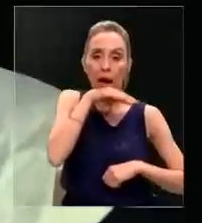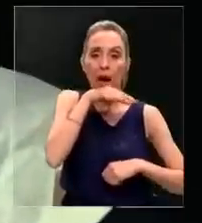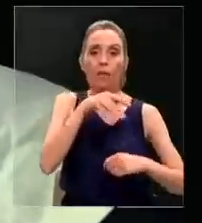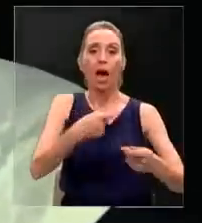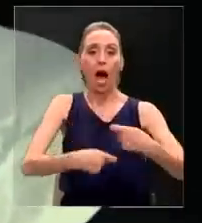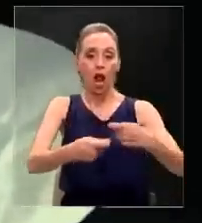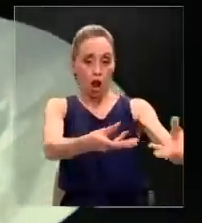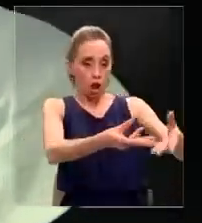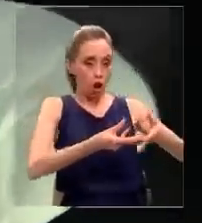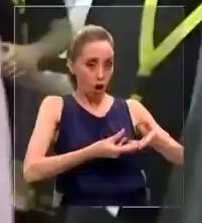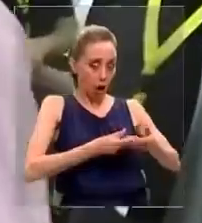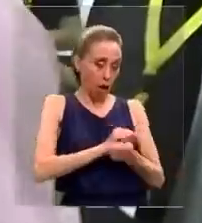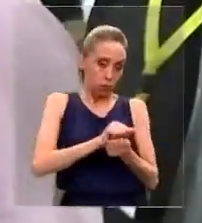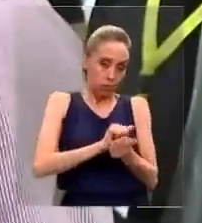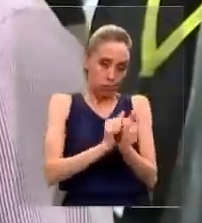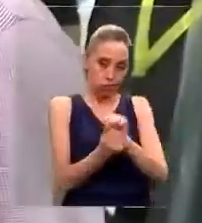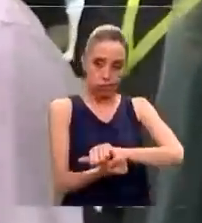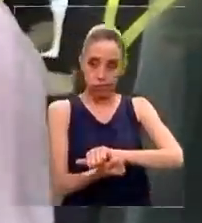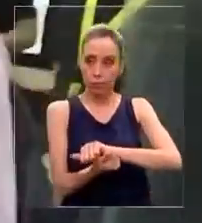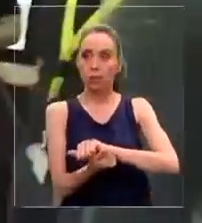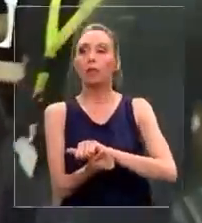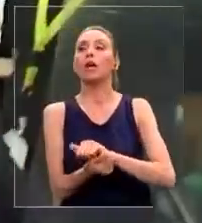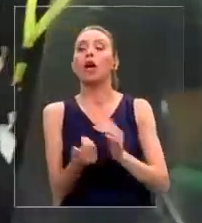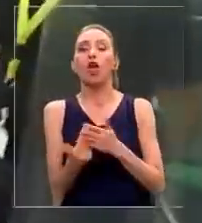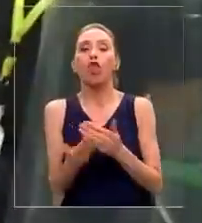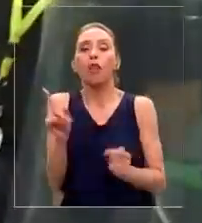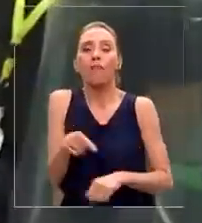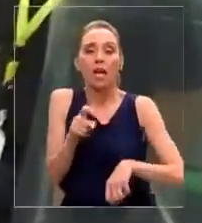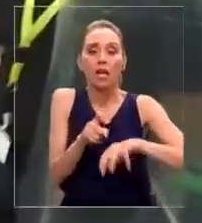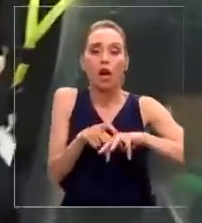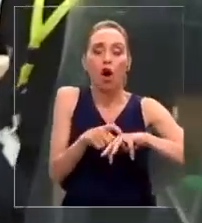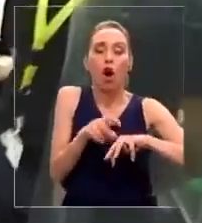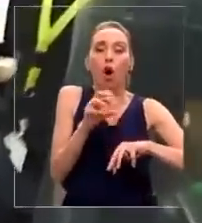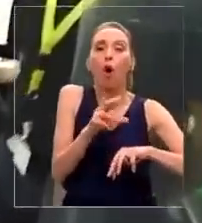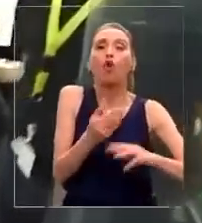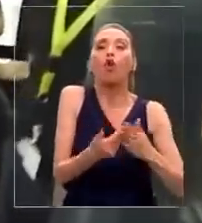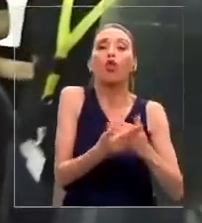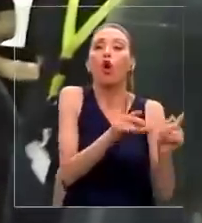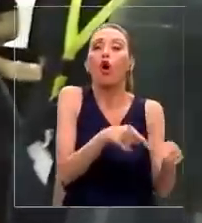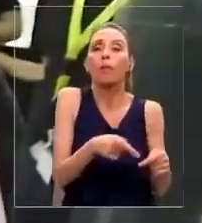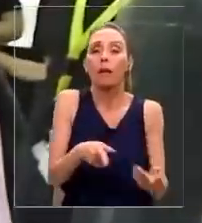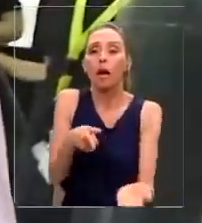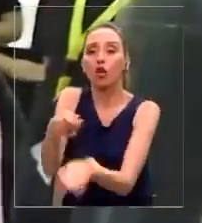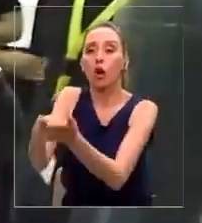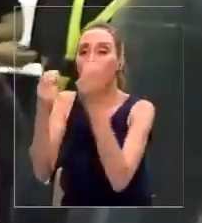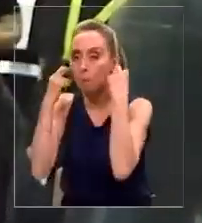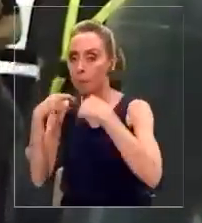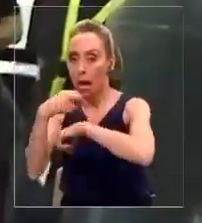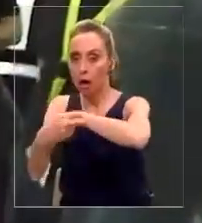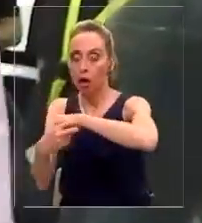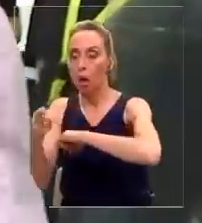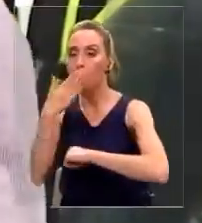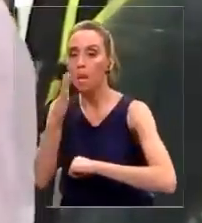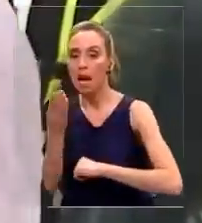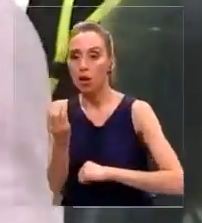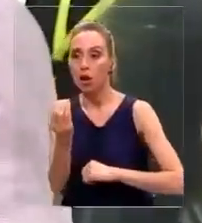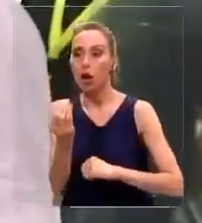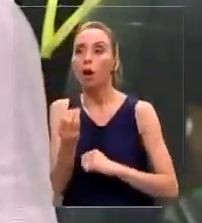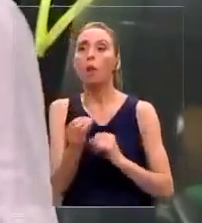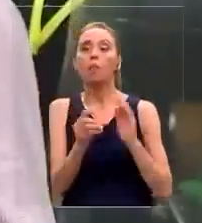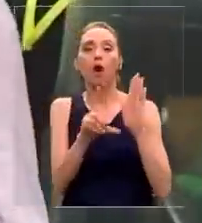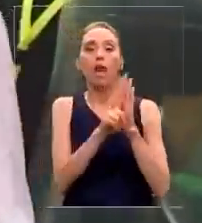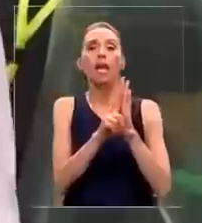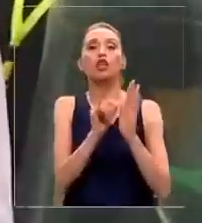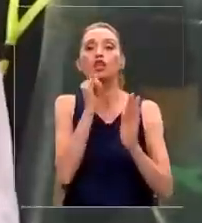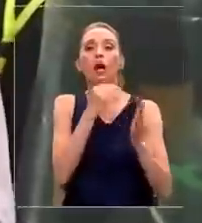los locales. La materia prima, la única forma de recurrir a la materia prima que tenemos es a partir de la compra de joyas. Es la mejor, debido a que no hay una ley de